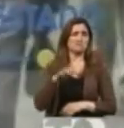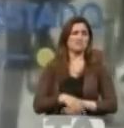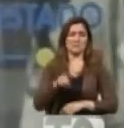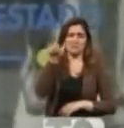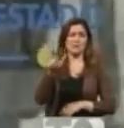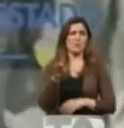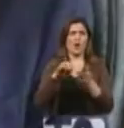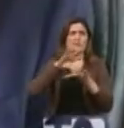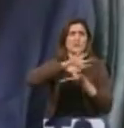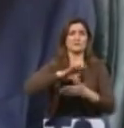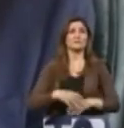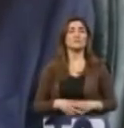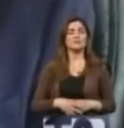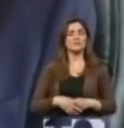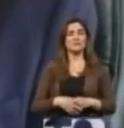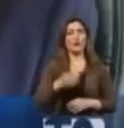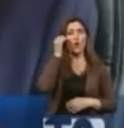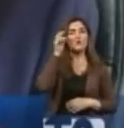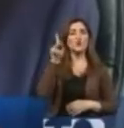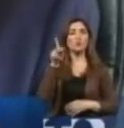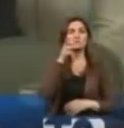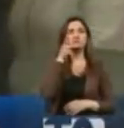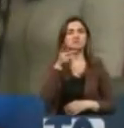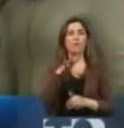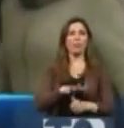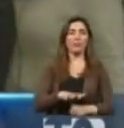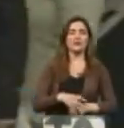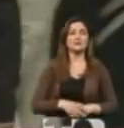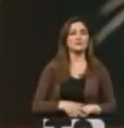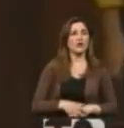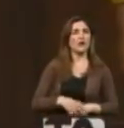de este organismo. Yo creo que la opinión pública los presionó. Sobre